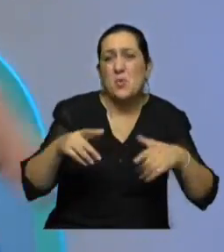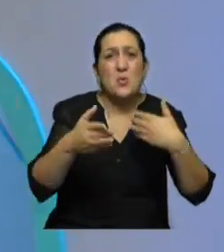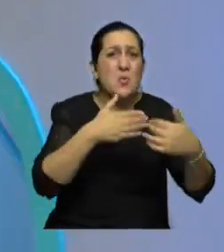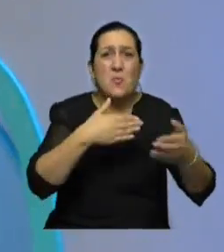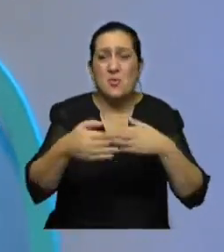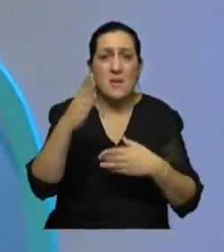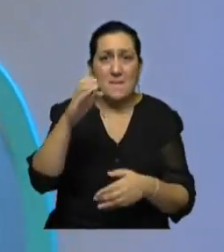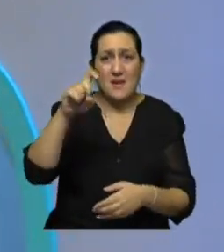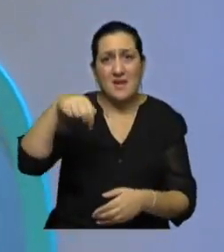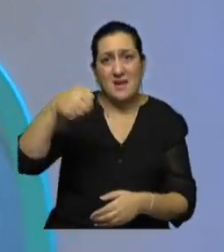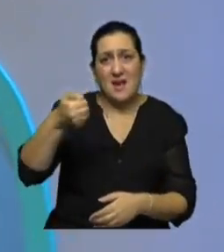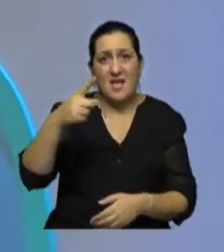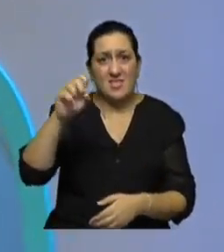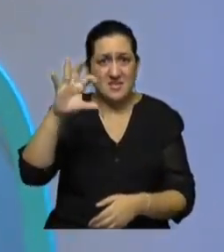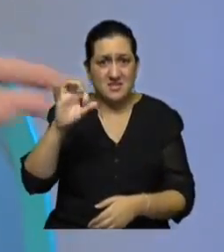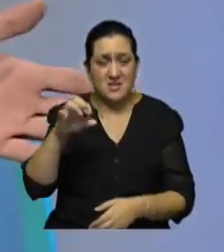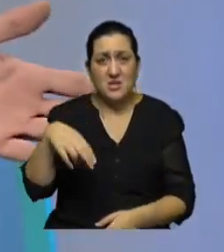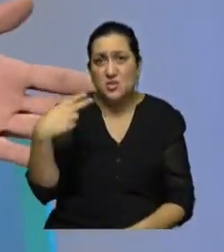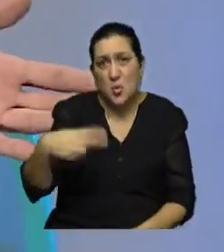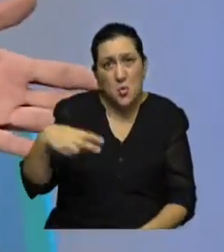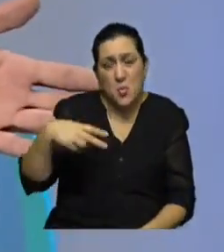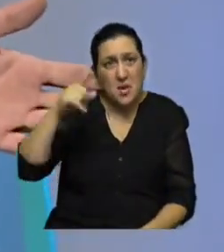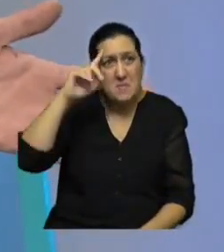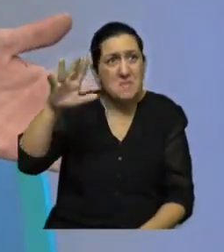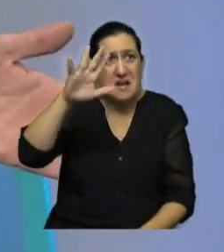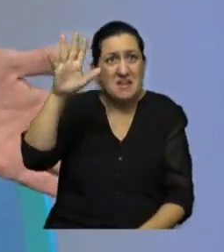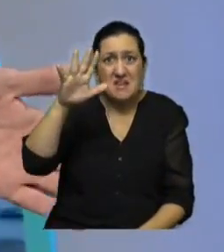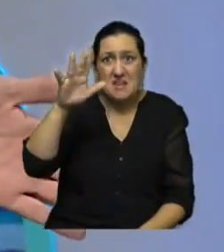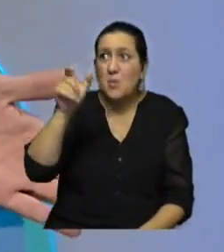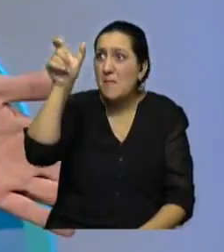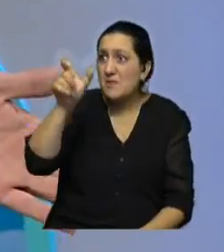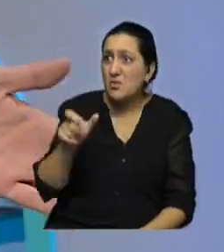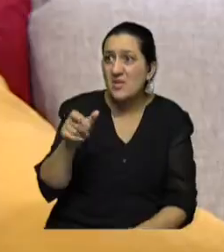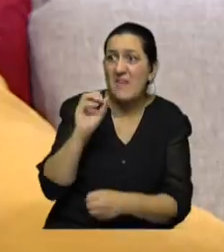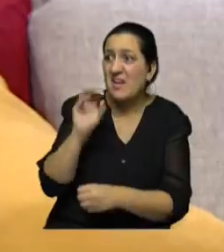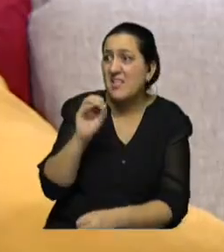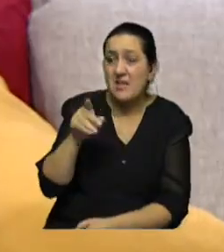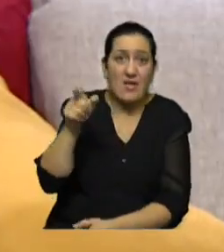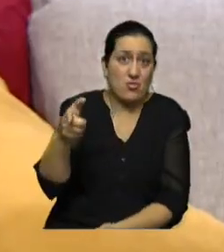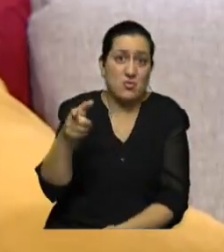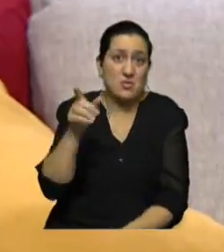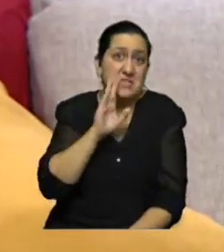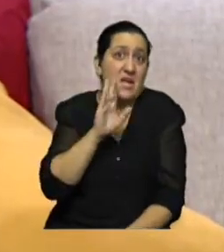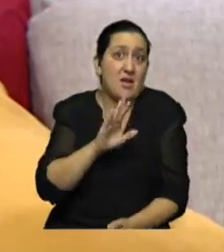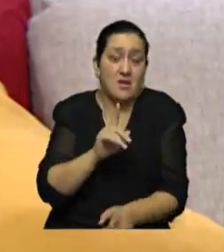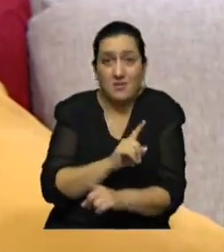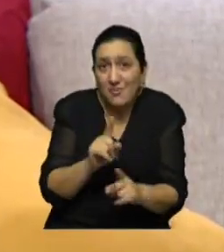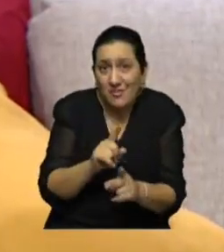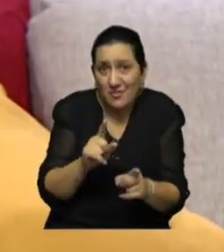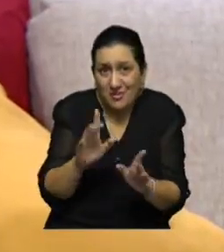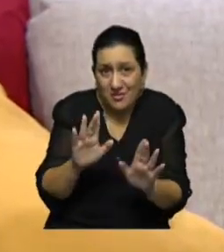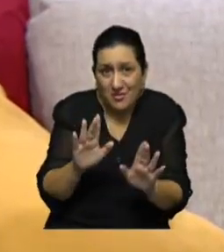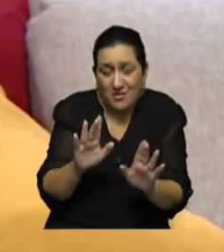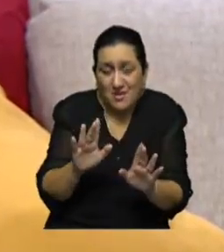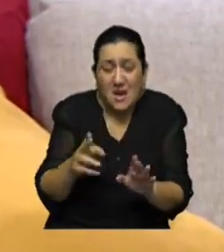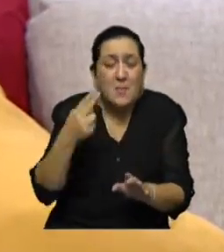Yo nunca se me cruzó por la cabeza que alguien estaba cuestionando la orientación sexual. Es que sería exactamente lo mismo si fuera una niña. Exacto. En